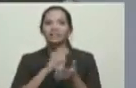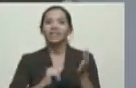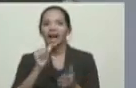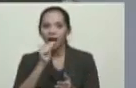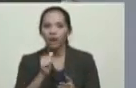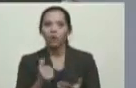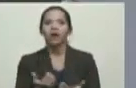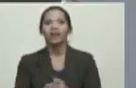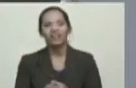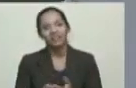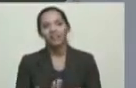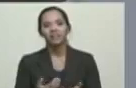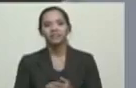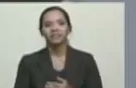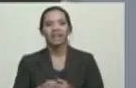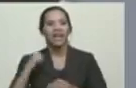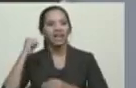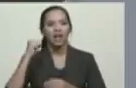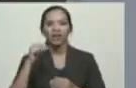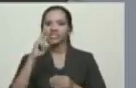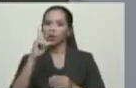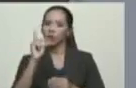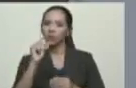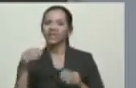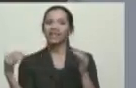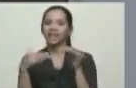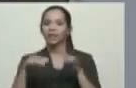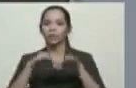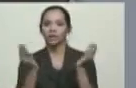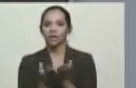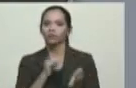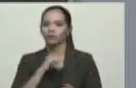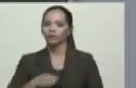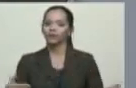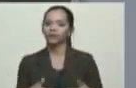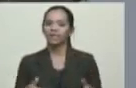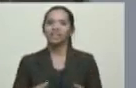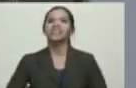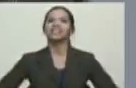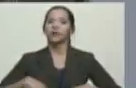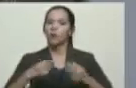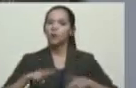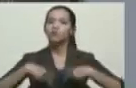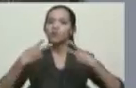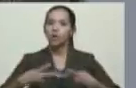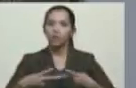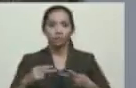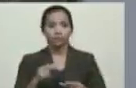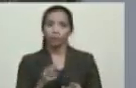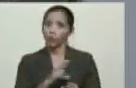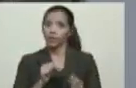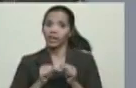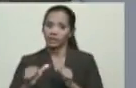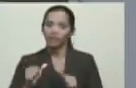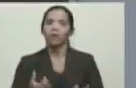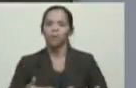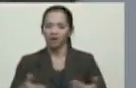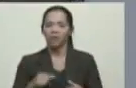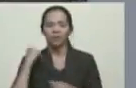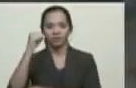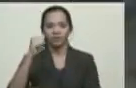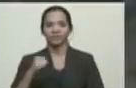ganó la Segunda Guerra Mundial. Con eso te lo digo todo. Nosotros resistiremos y seremos el nuevo Leningrado. No llegaremos a tanto, pero vamos a resistir y vamos a